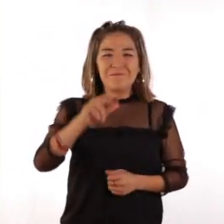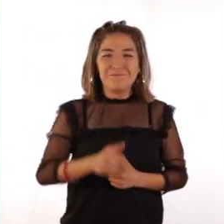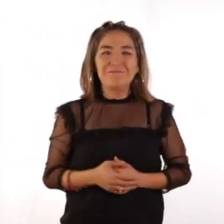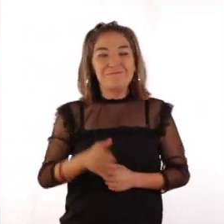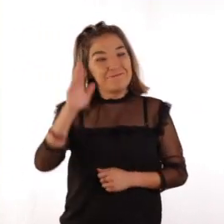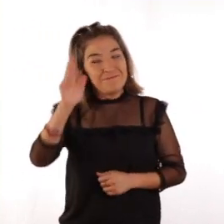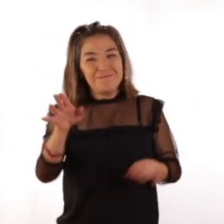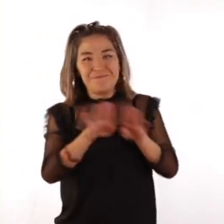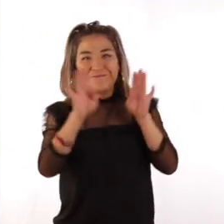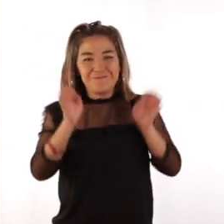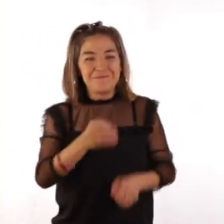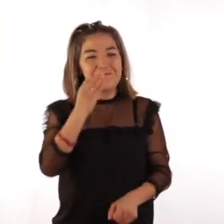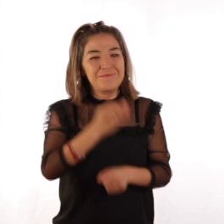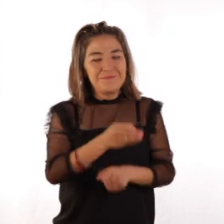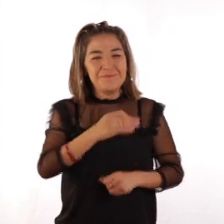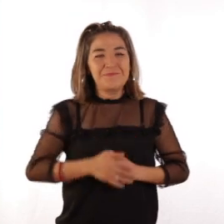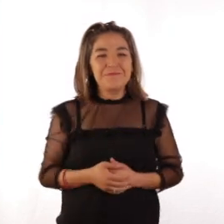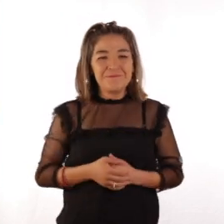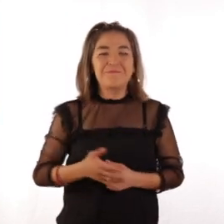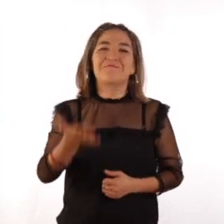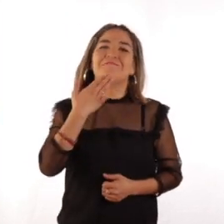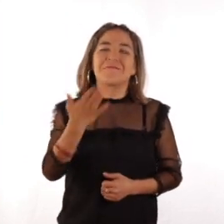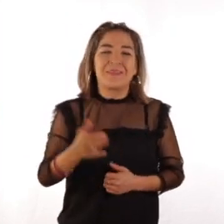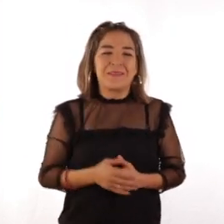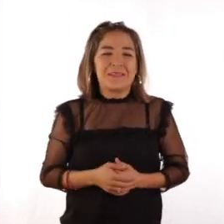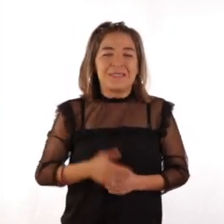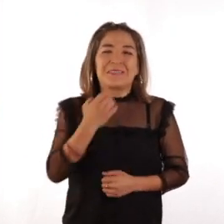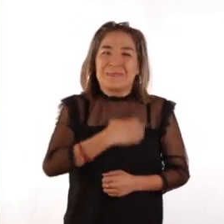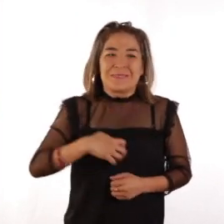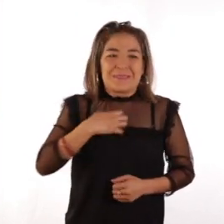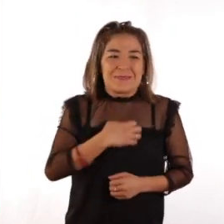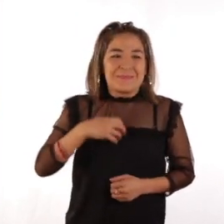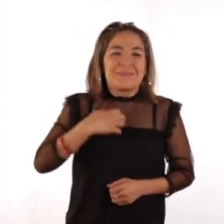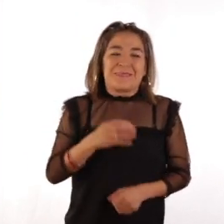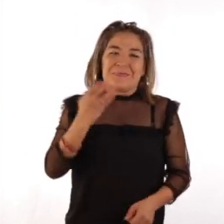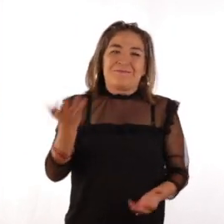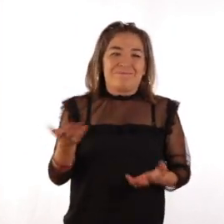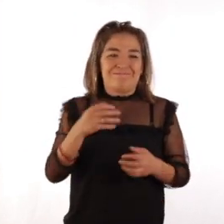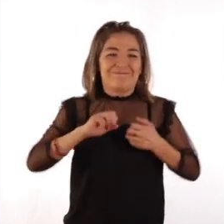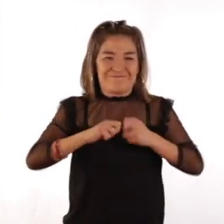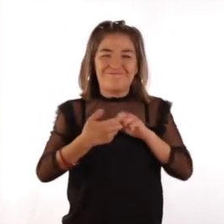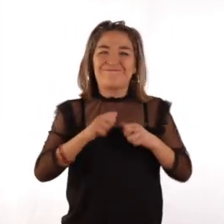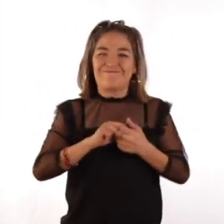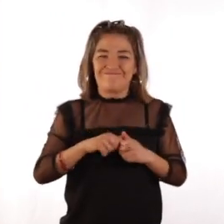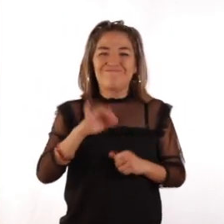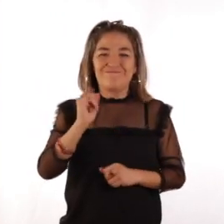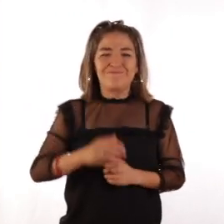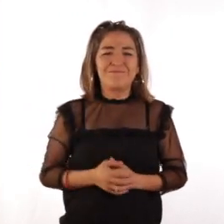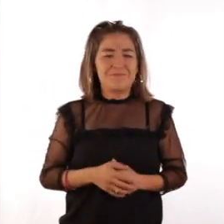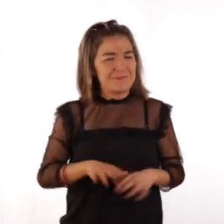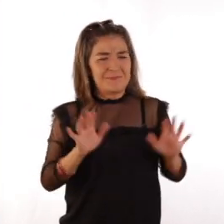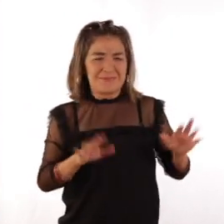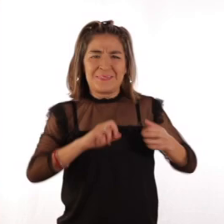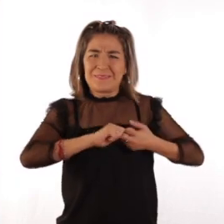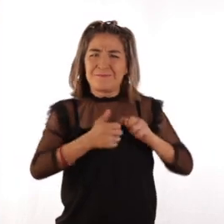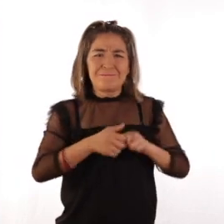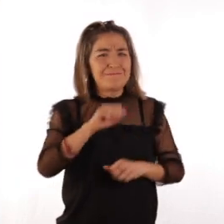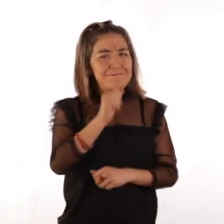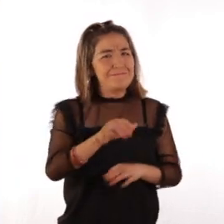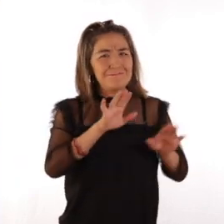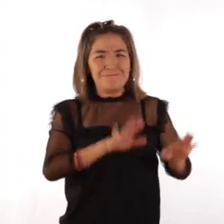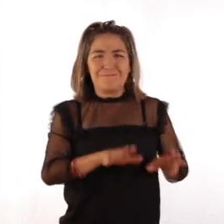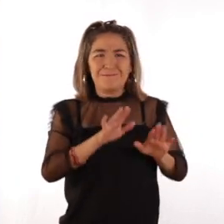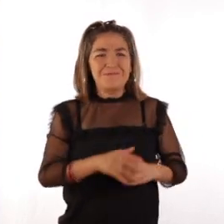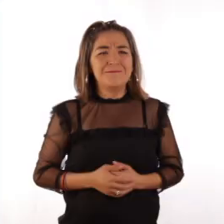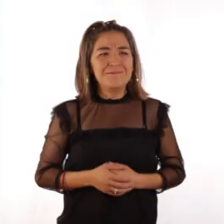Vidmara. Hola. Hola, Vidmara, ¿cómo estás hoy? Pues muy bien, contenta, emocionada, un poco nerviosa. No, pero ¿por